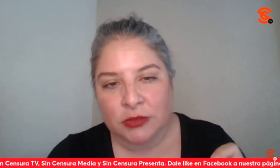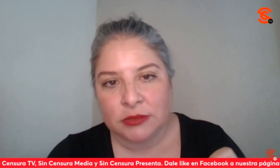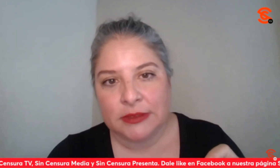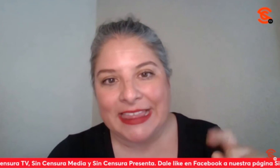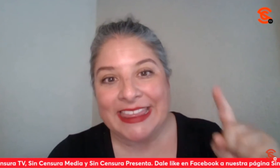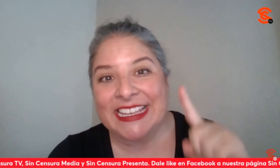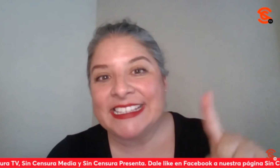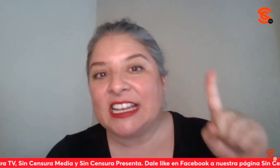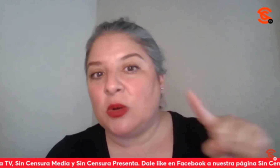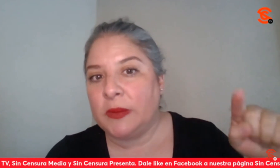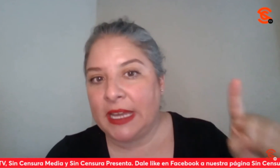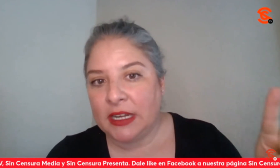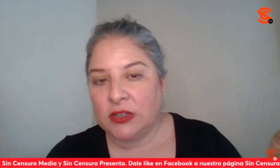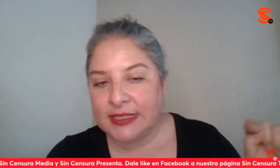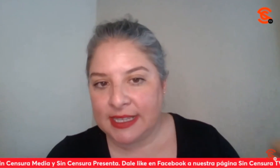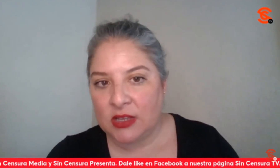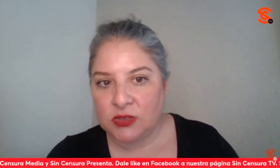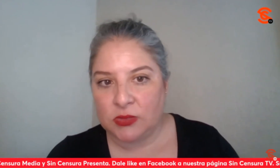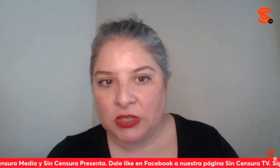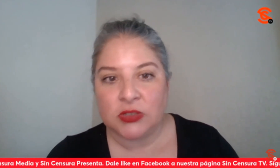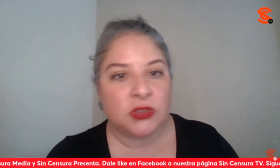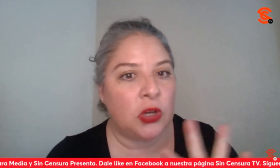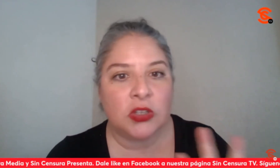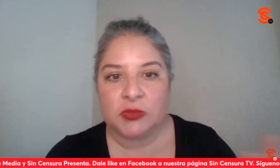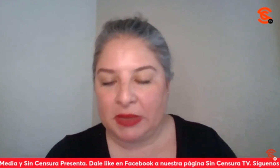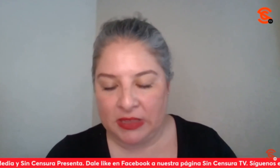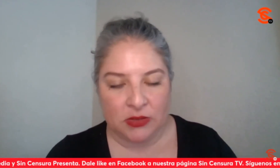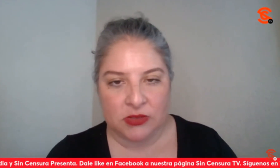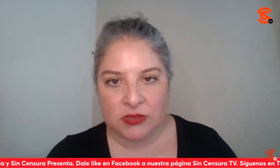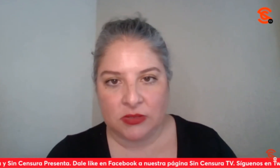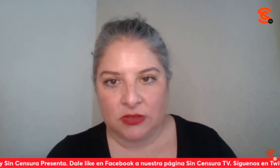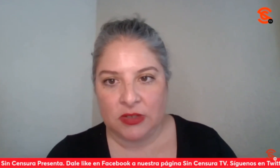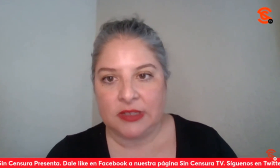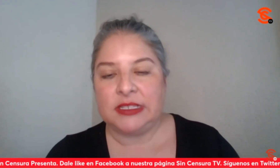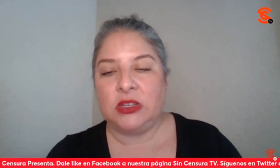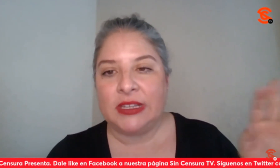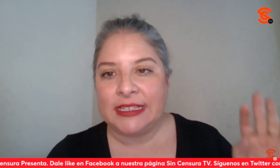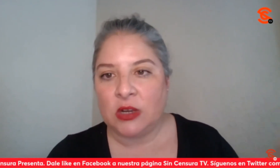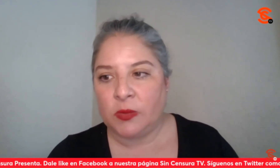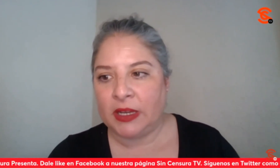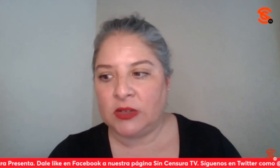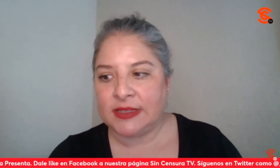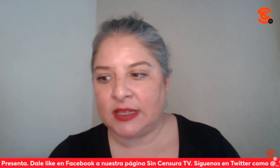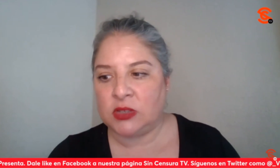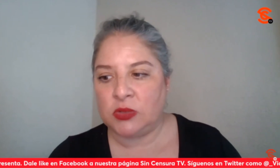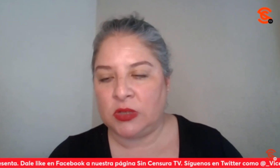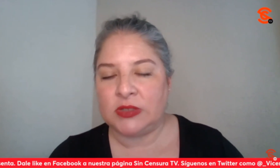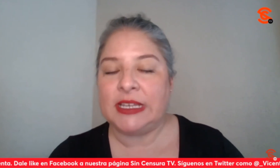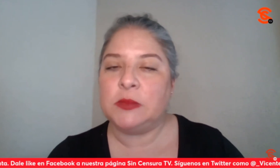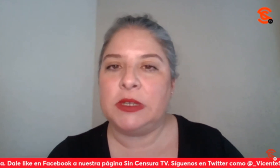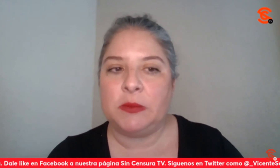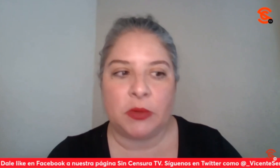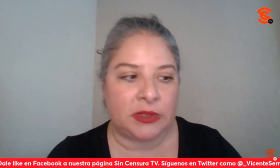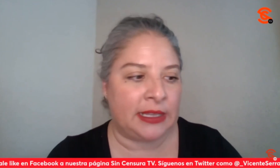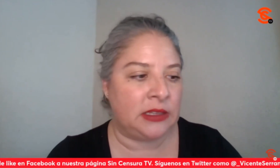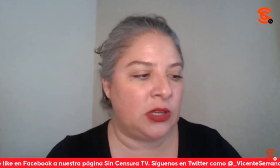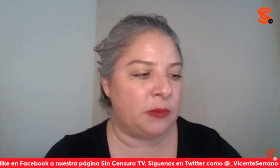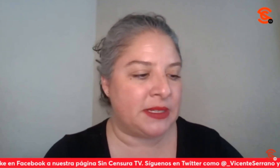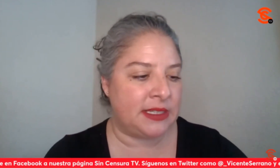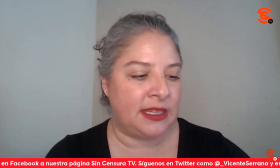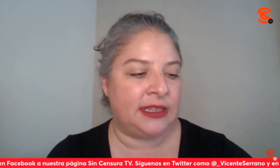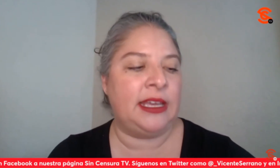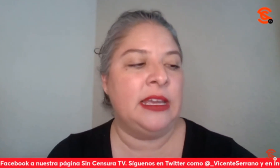apoyo desde el gobierno de Estados Unidos, no los medios, sino desde el gobierno de Estados Unidos, es muy importante.